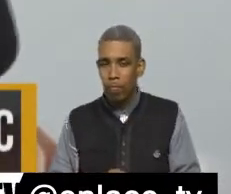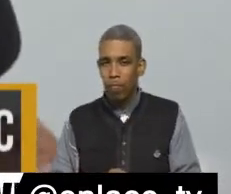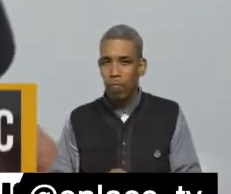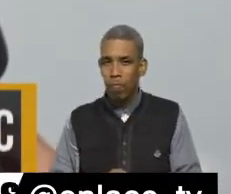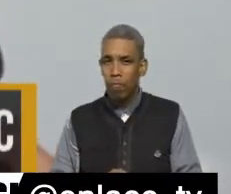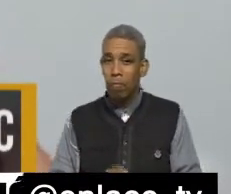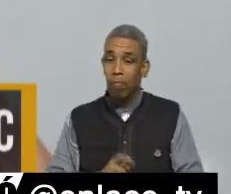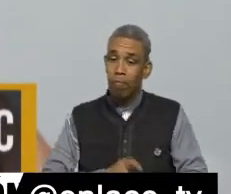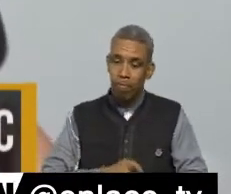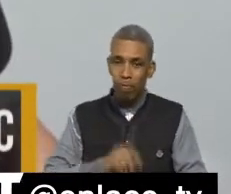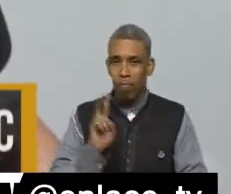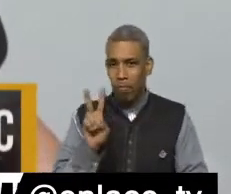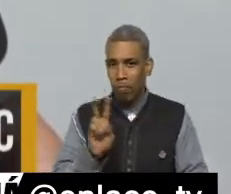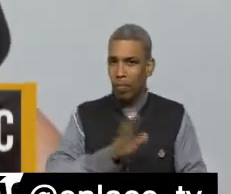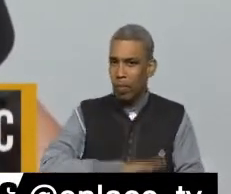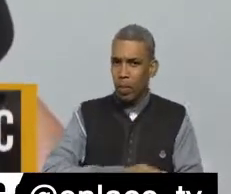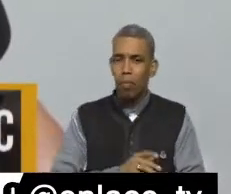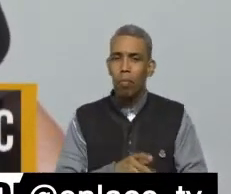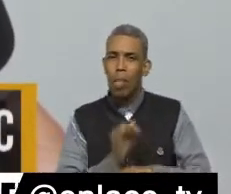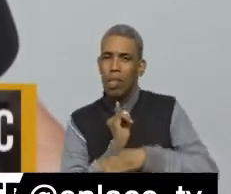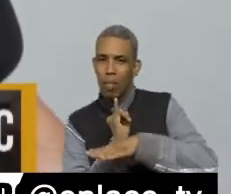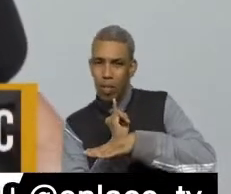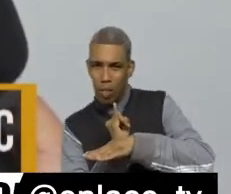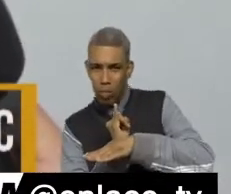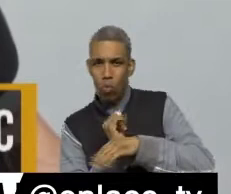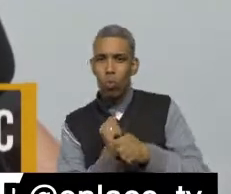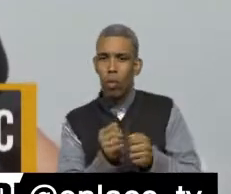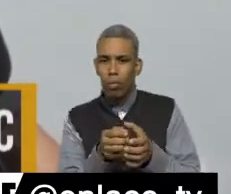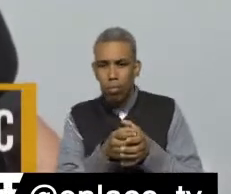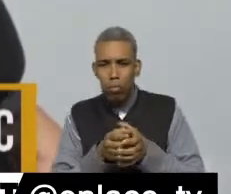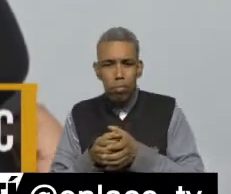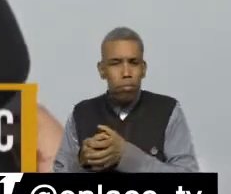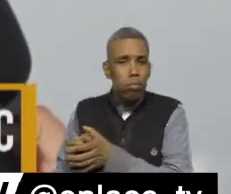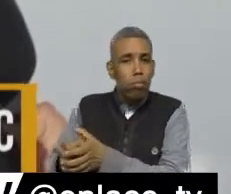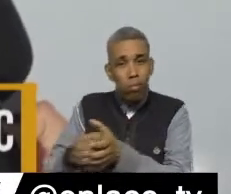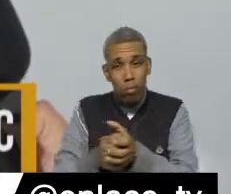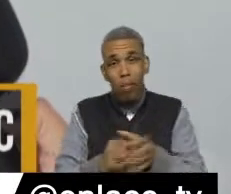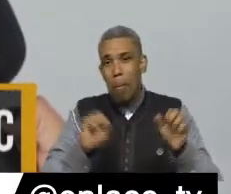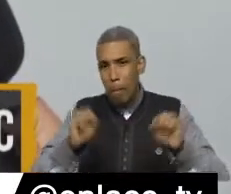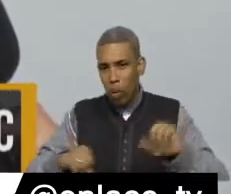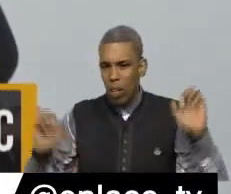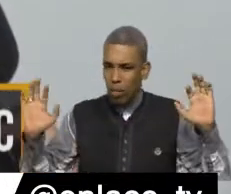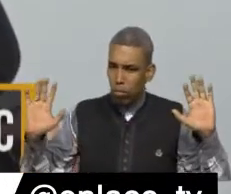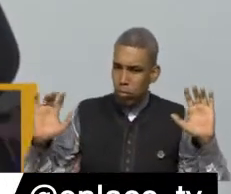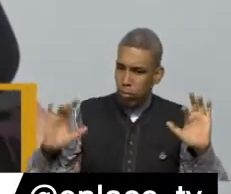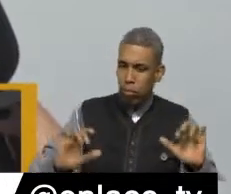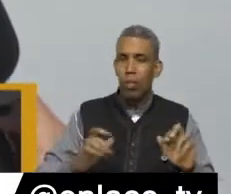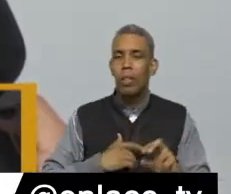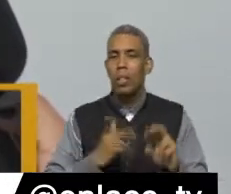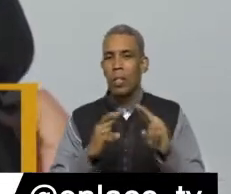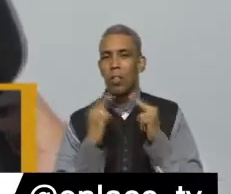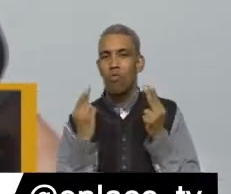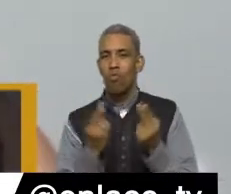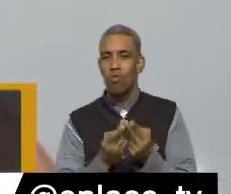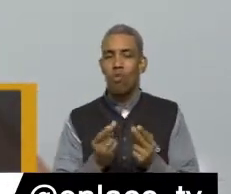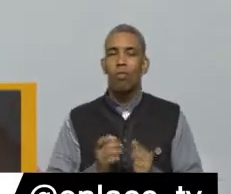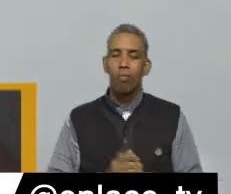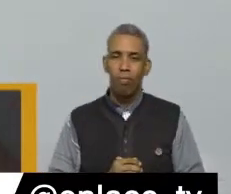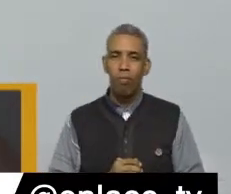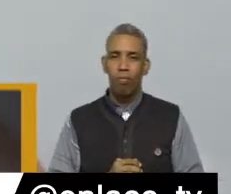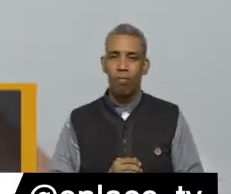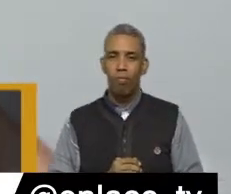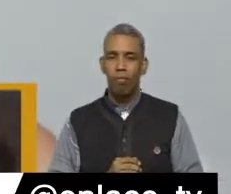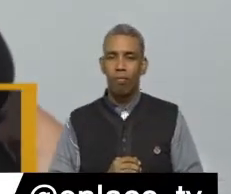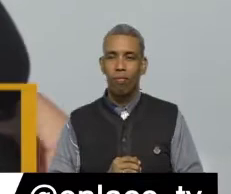las instituciones y los miembros del consejo como tal. Ustedes deben tener presente que a